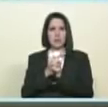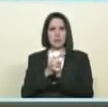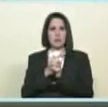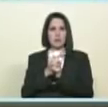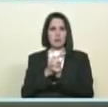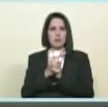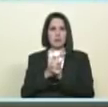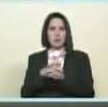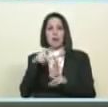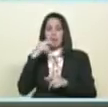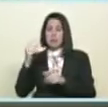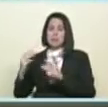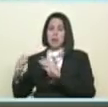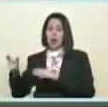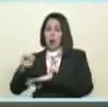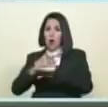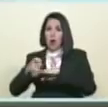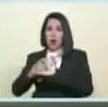odia a Venezuela,